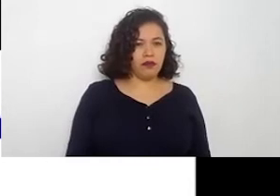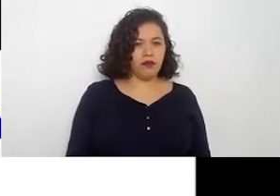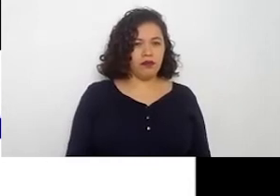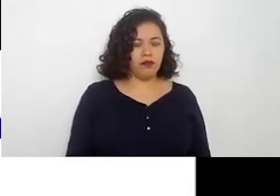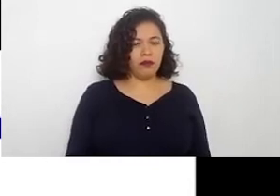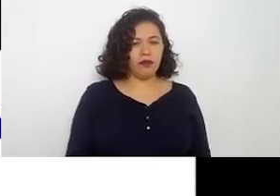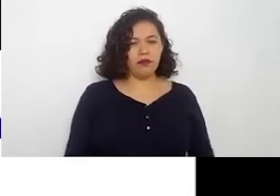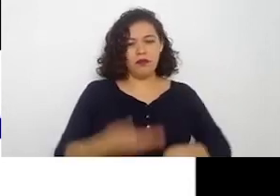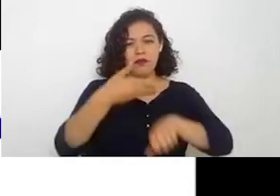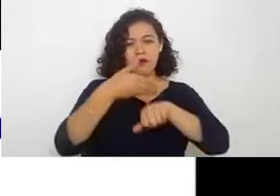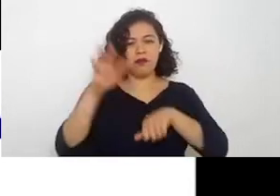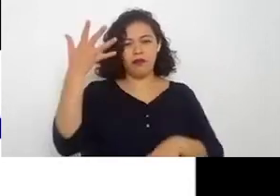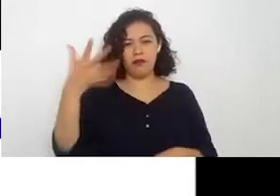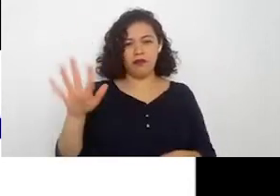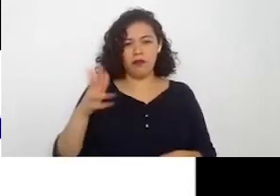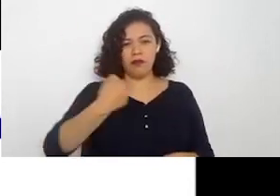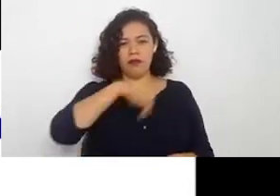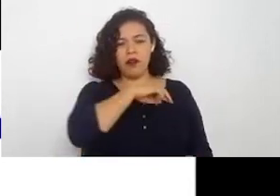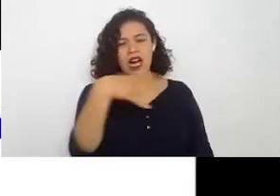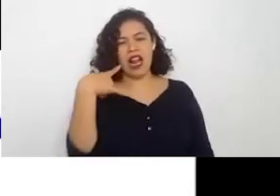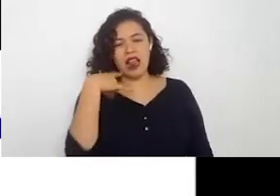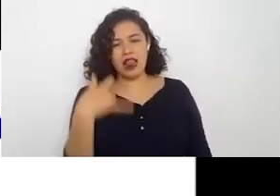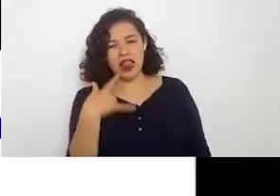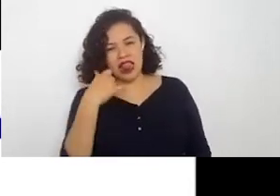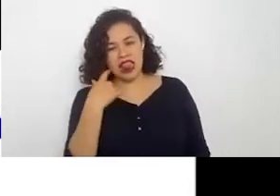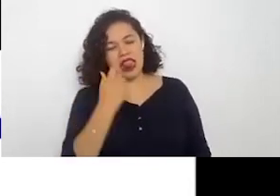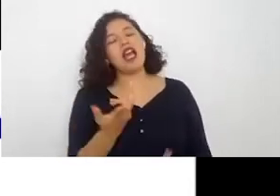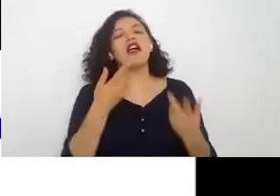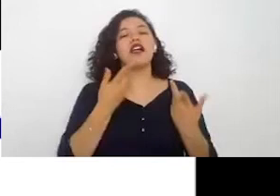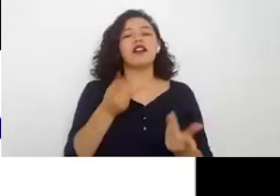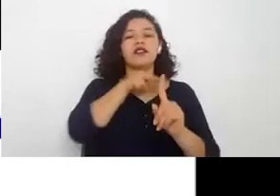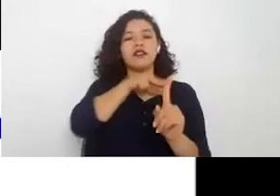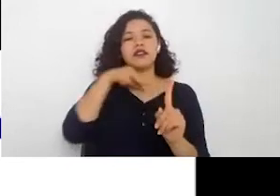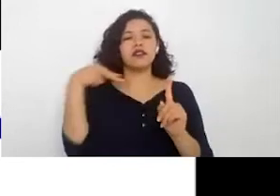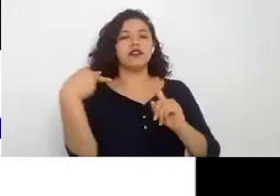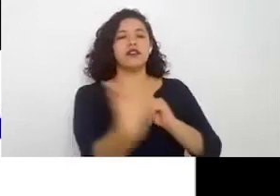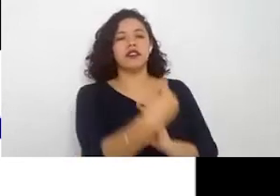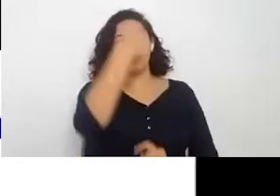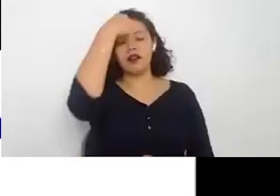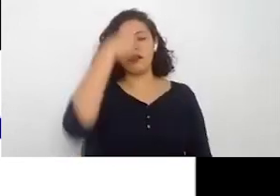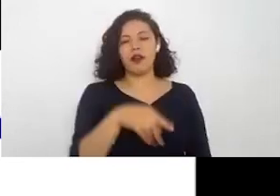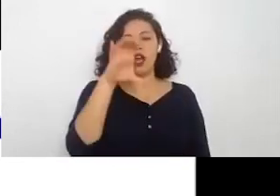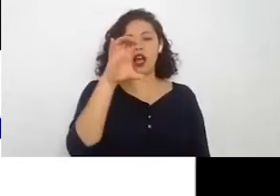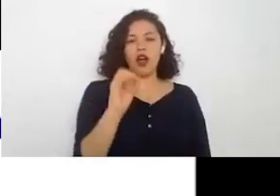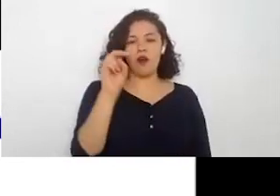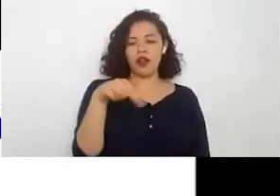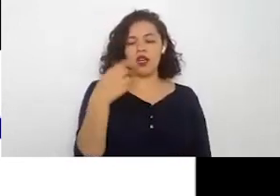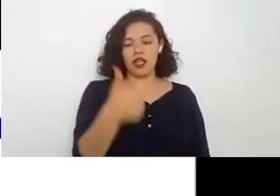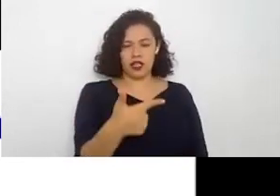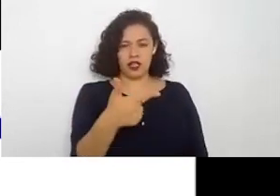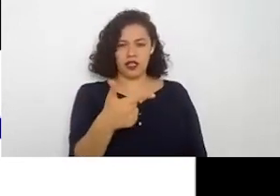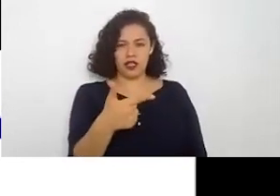pues vamos a ver estos retos, estas perspectivas, ¿verdad? Para las organizaciones de la sociedad civil, para